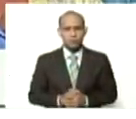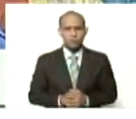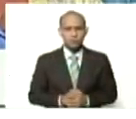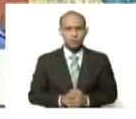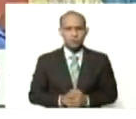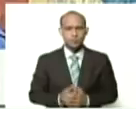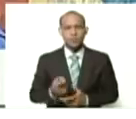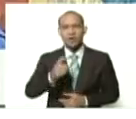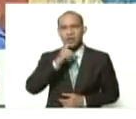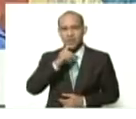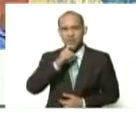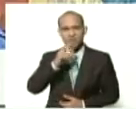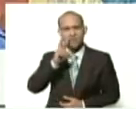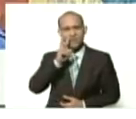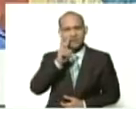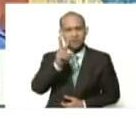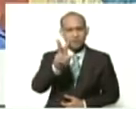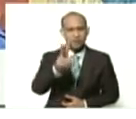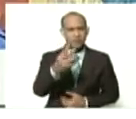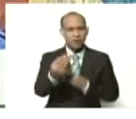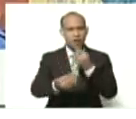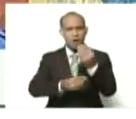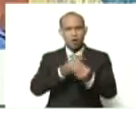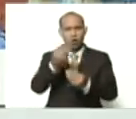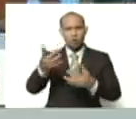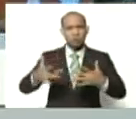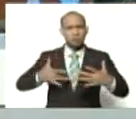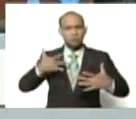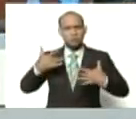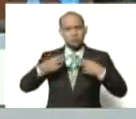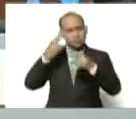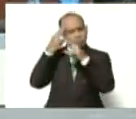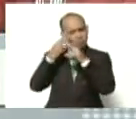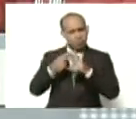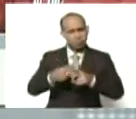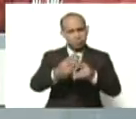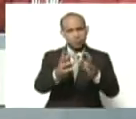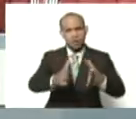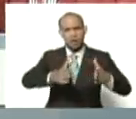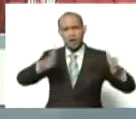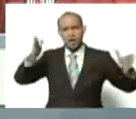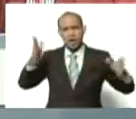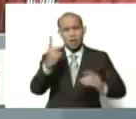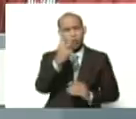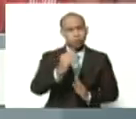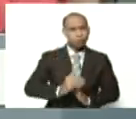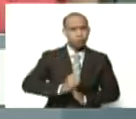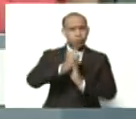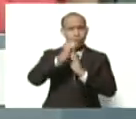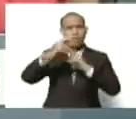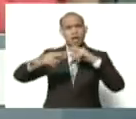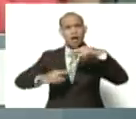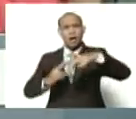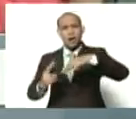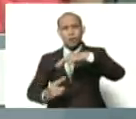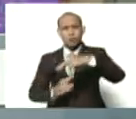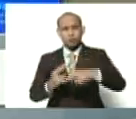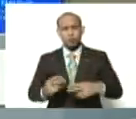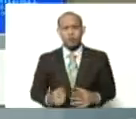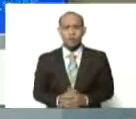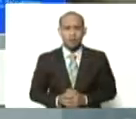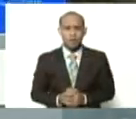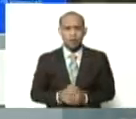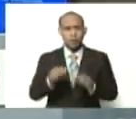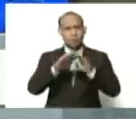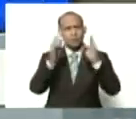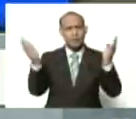Es difícil ver un acto de devoción tan grande por un líder revolucionario en